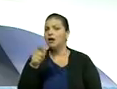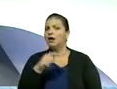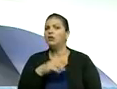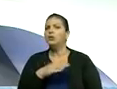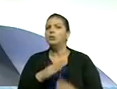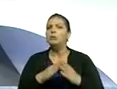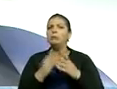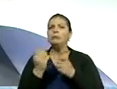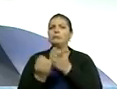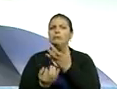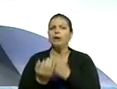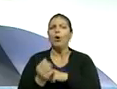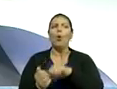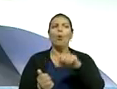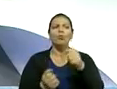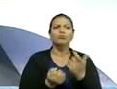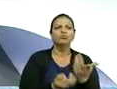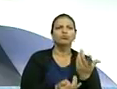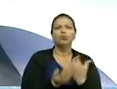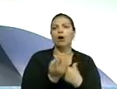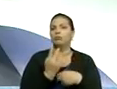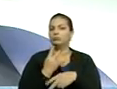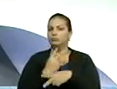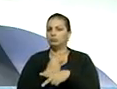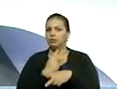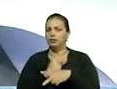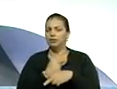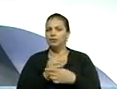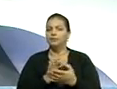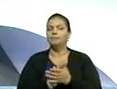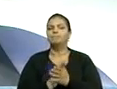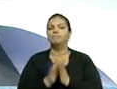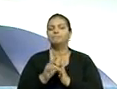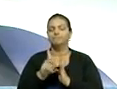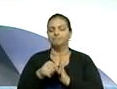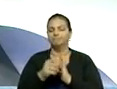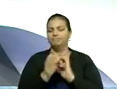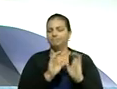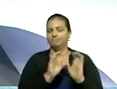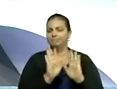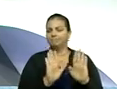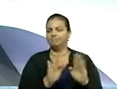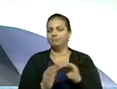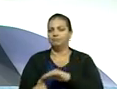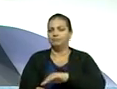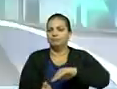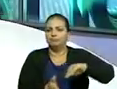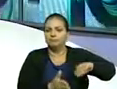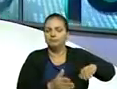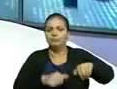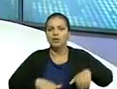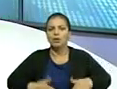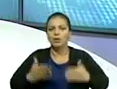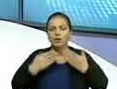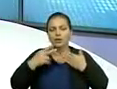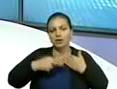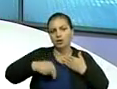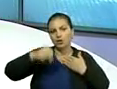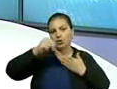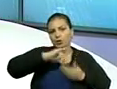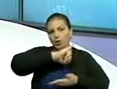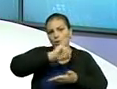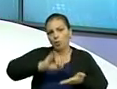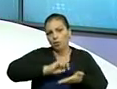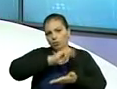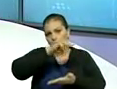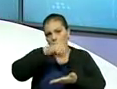sector. Charlie, gracias. Volveremos a conversar contigo más adelante. Ahora les informamos que asesinan con varios disparos a un hombre cuando iba a bordo de